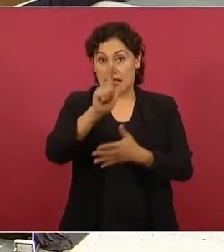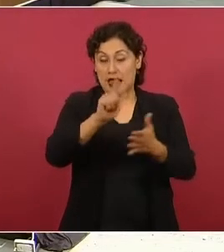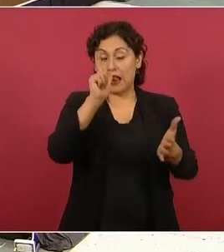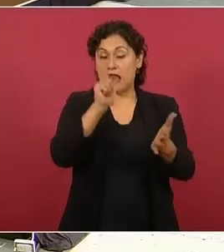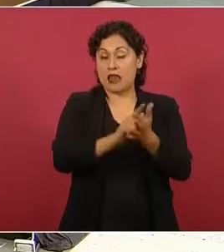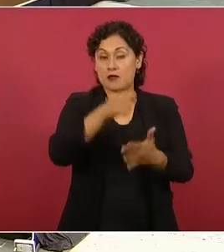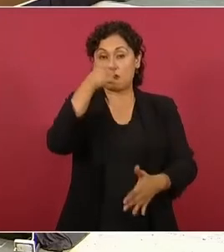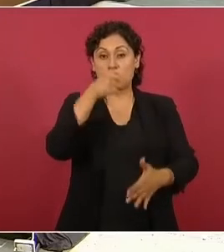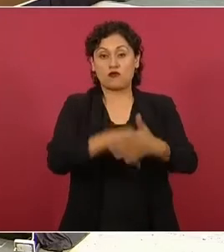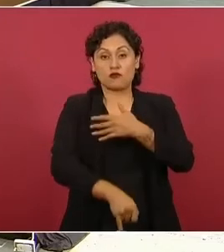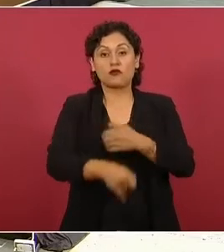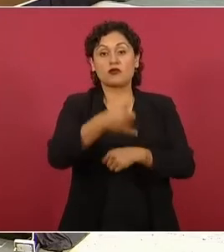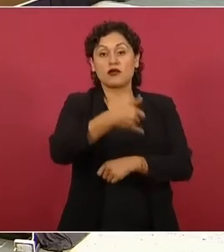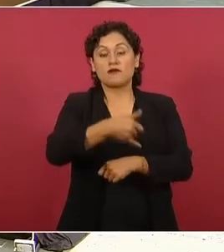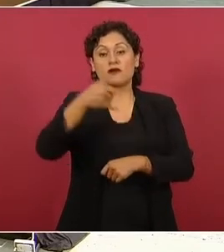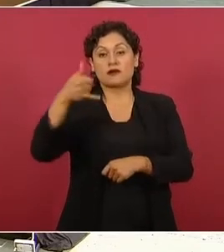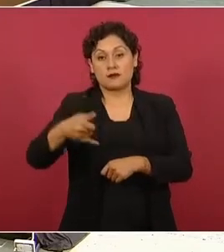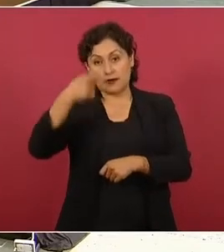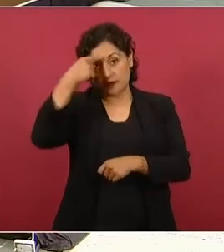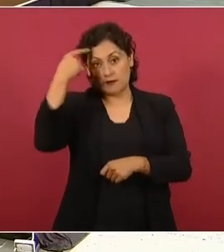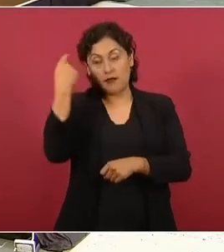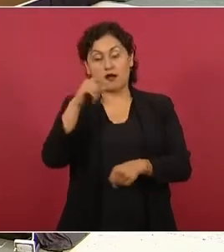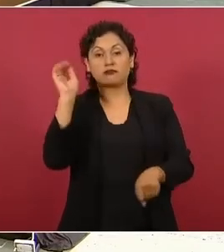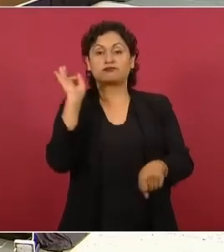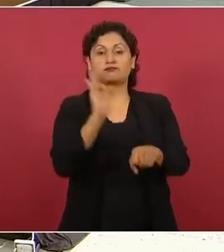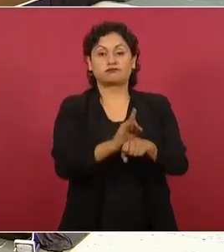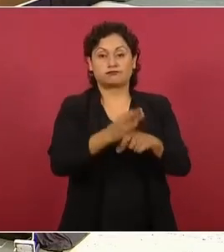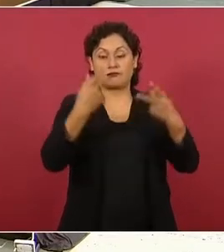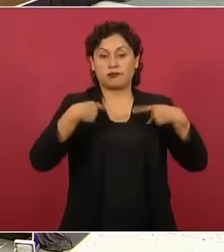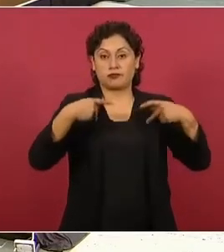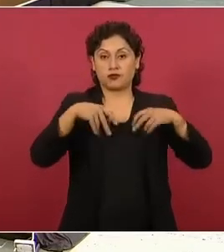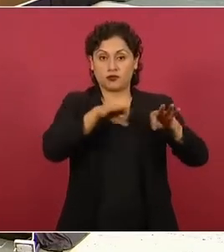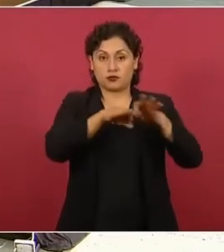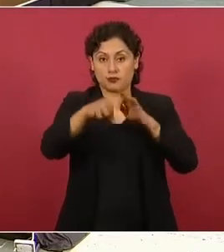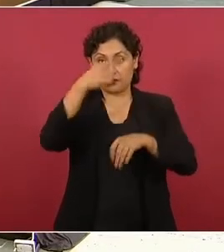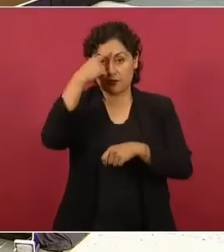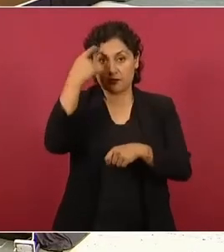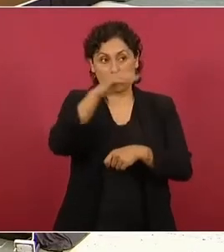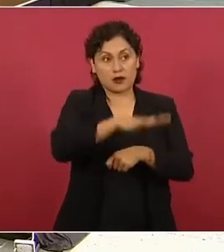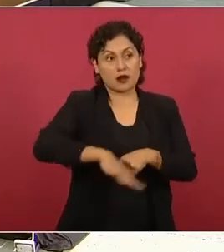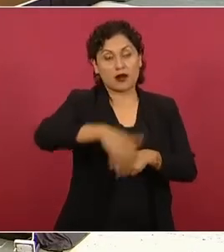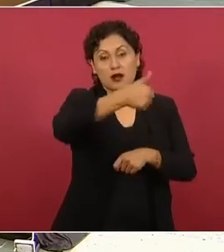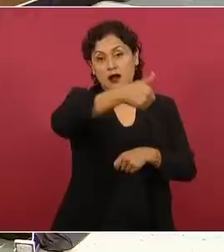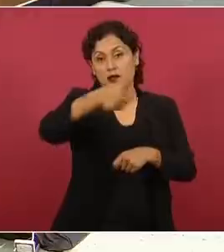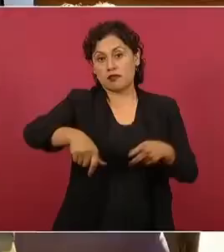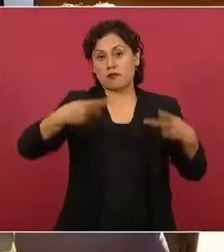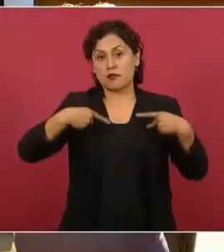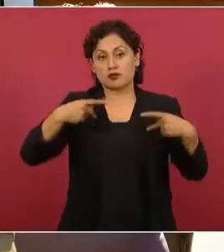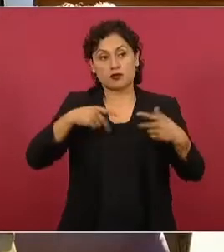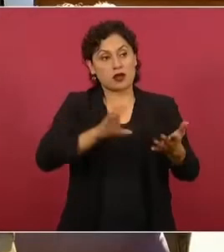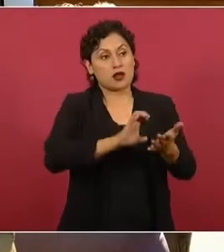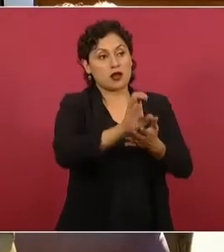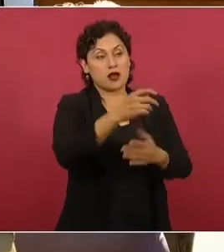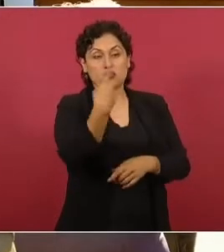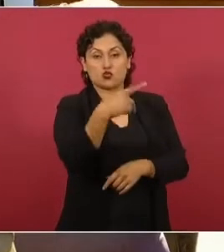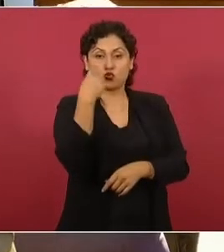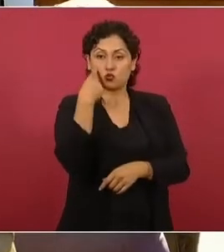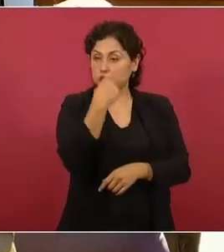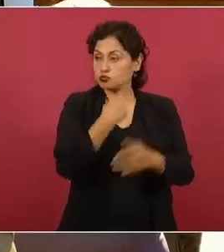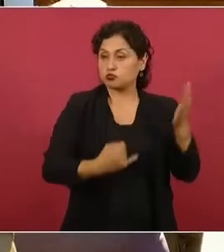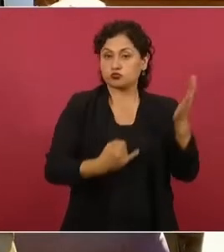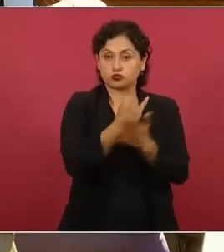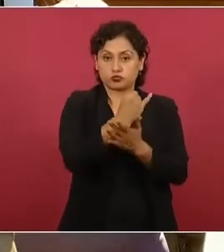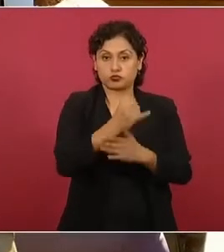a la vivienda obrera con calidad y con autonomía y libertad para que los trabajadores decidan dónde vivir y cómo ejercer su crédito. Nos